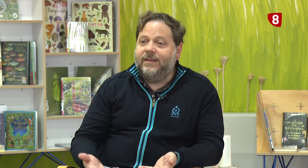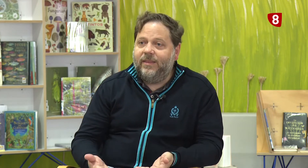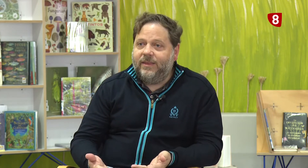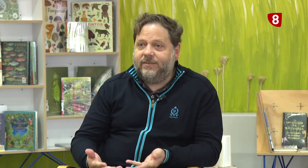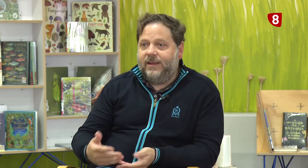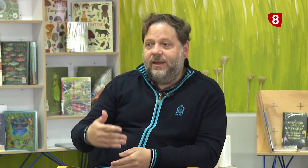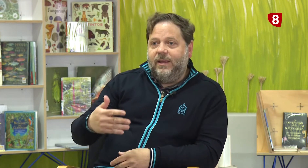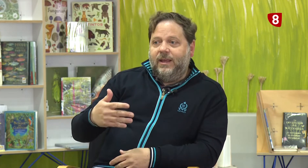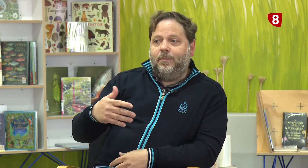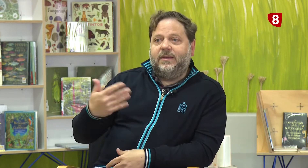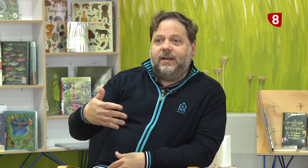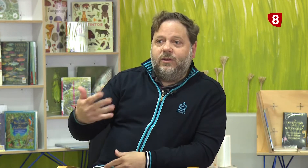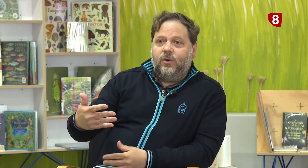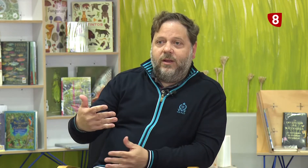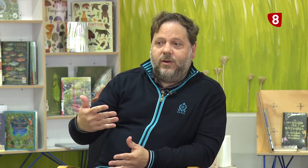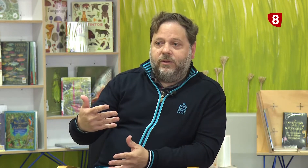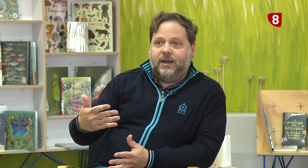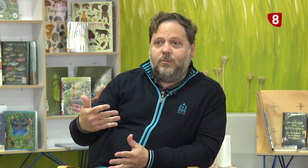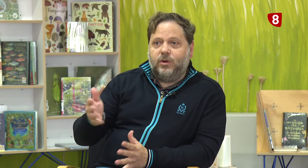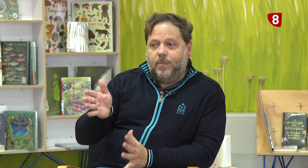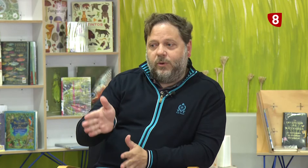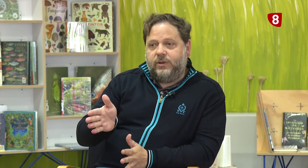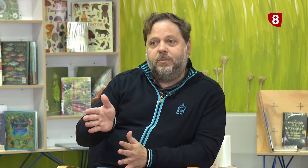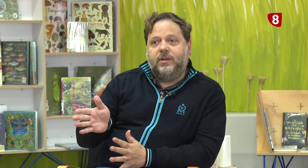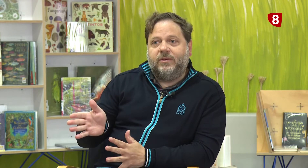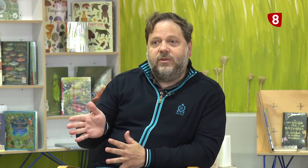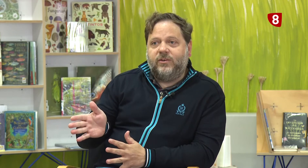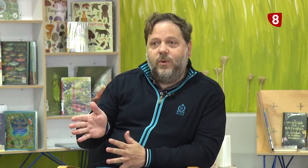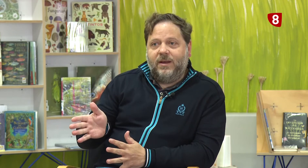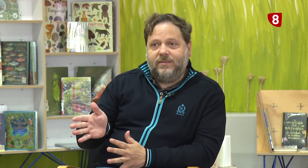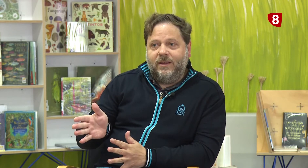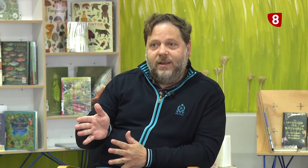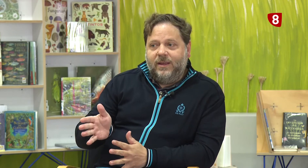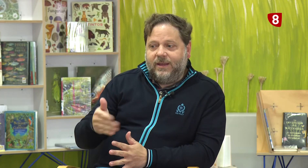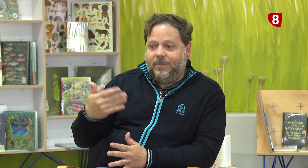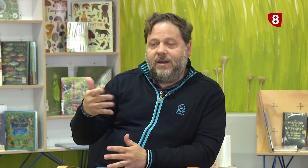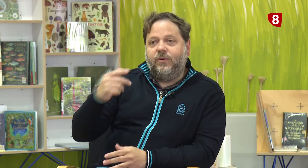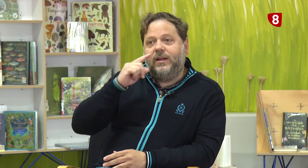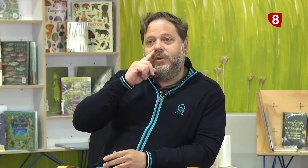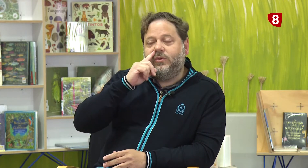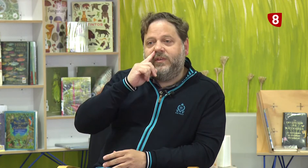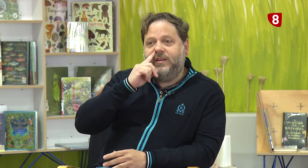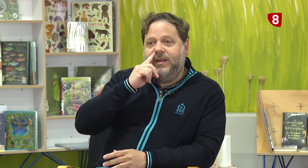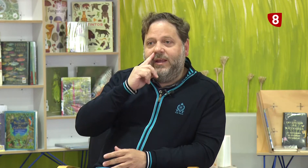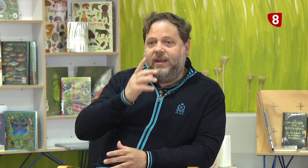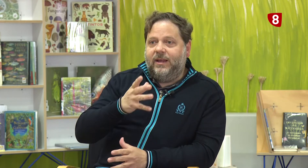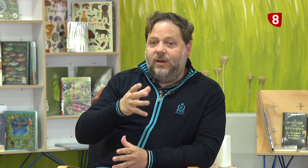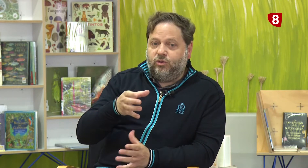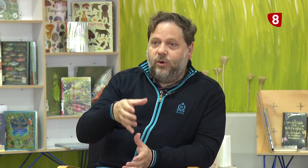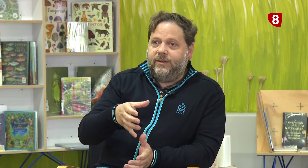las nuevas tendencias, van saliendo, digamos, como prototipos de personas nuevas que van aflorando, entonces,